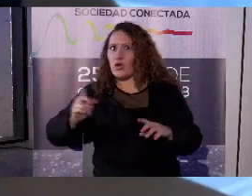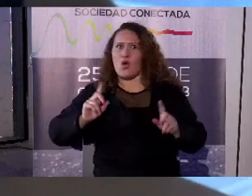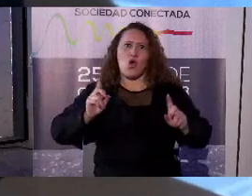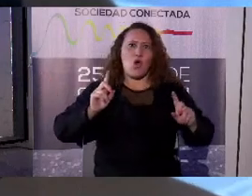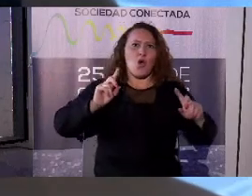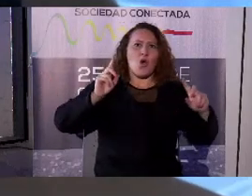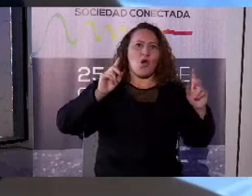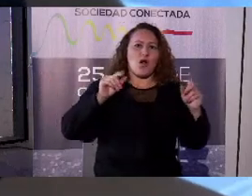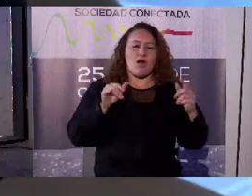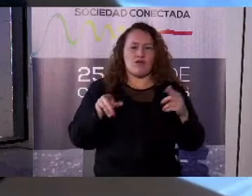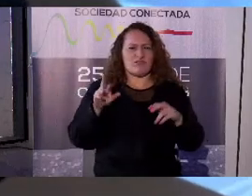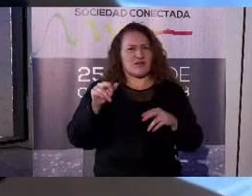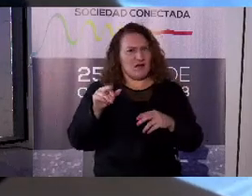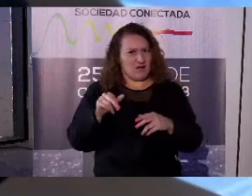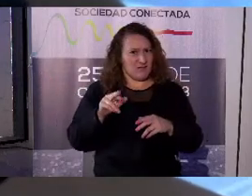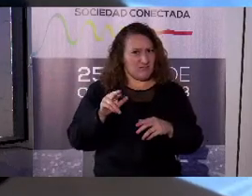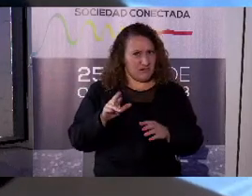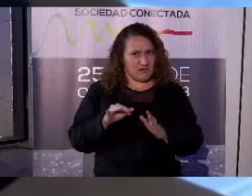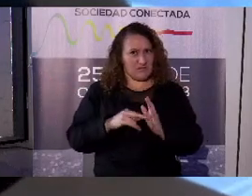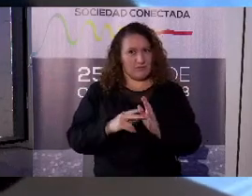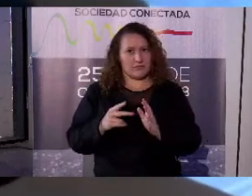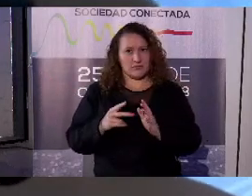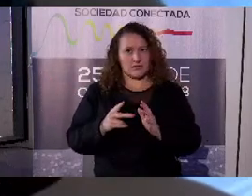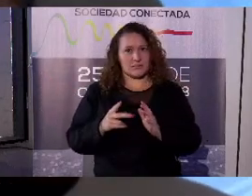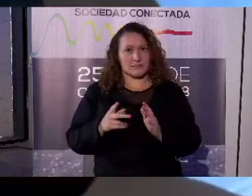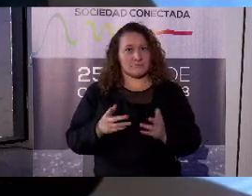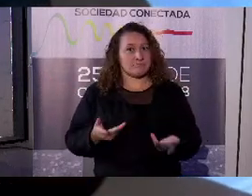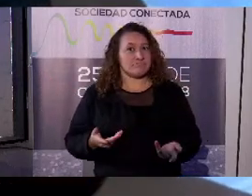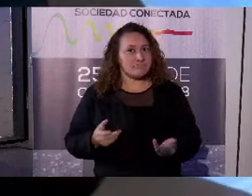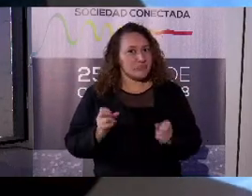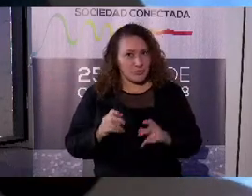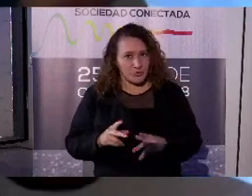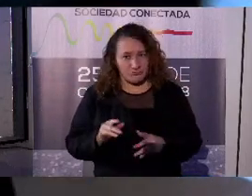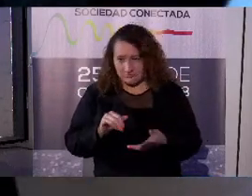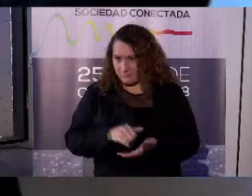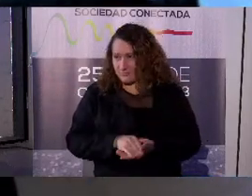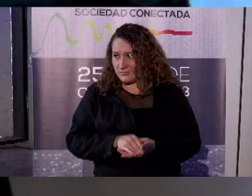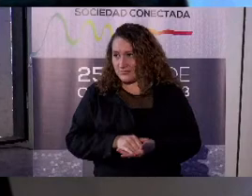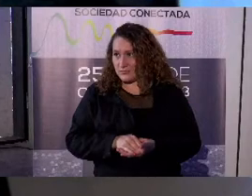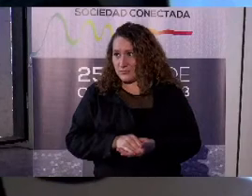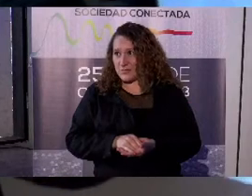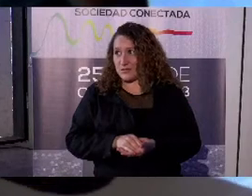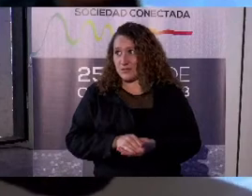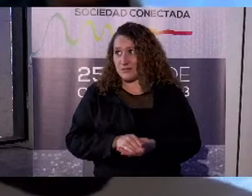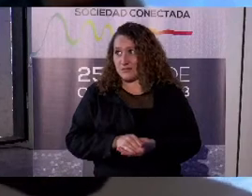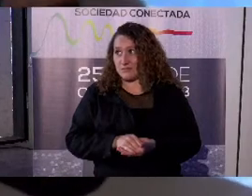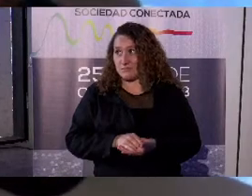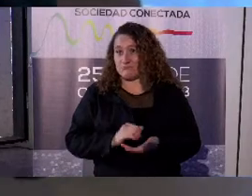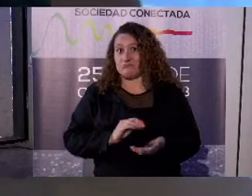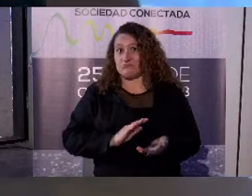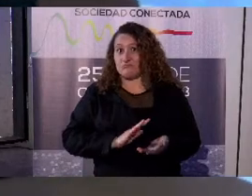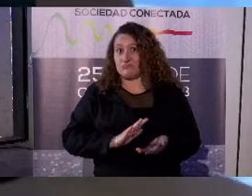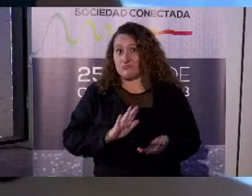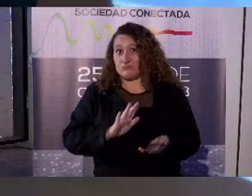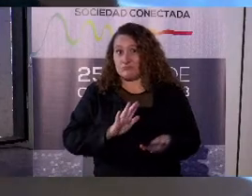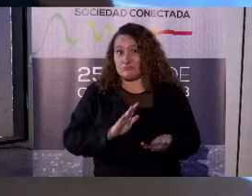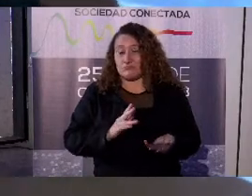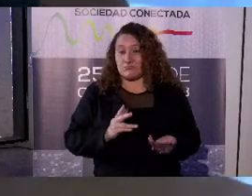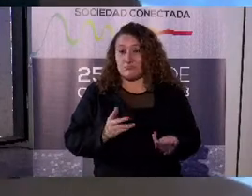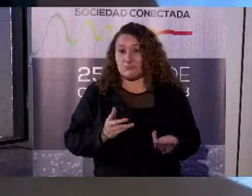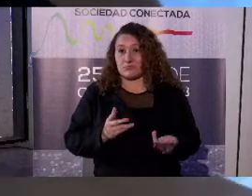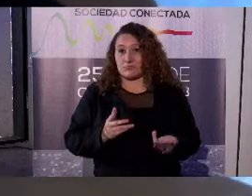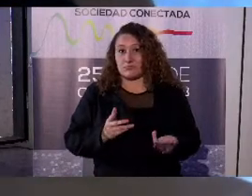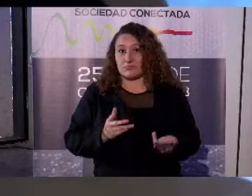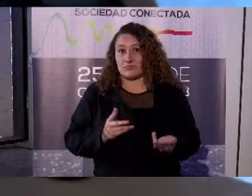respetas Cent estándar tecnológico Ah okay Entonces volvemos a lo mismo per s no podemos decir que nada